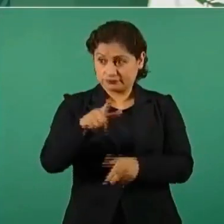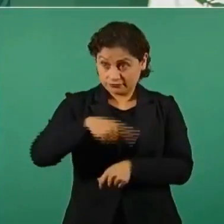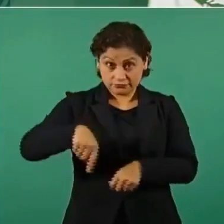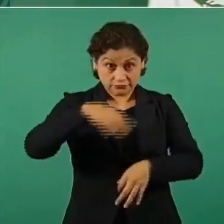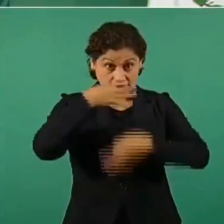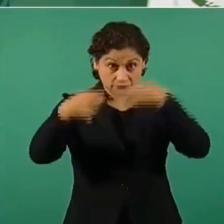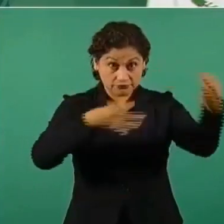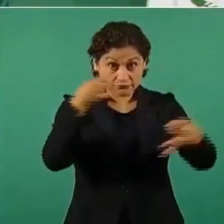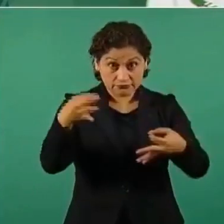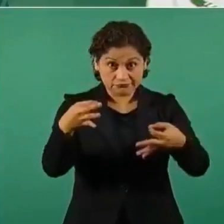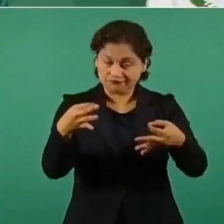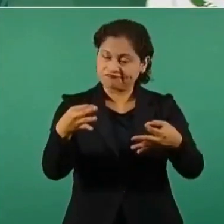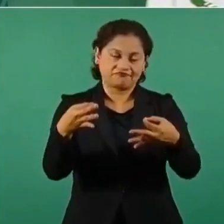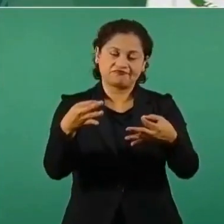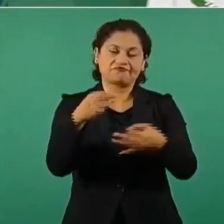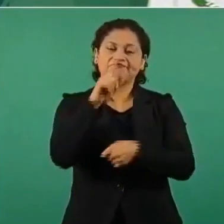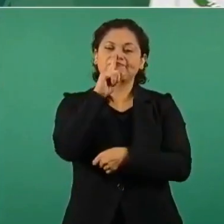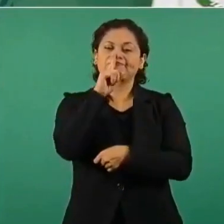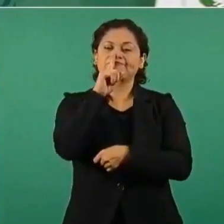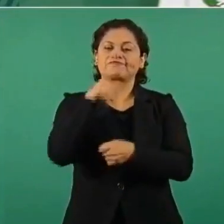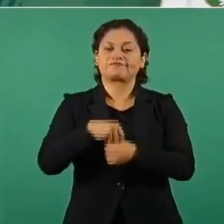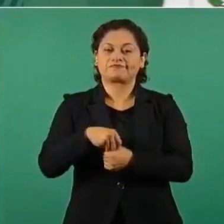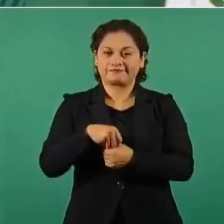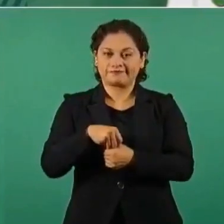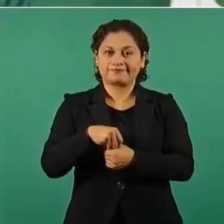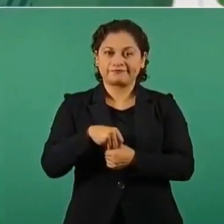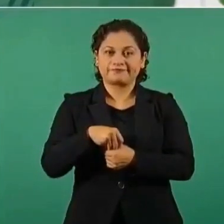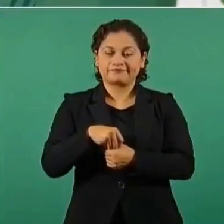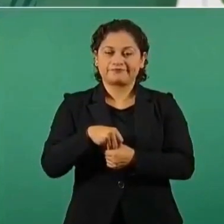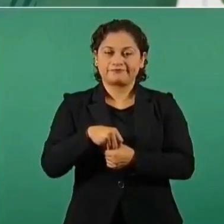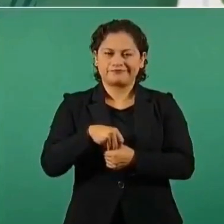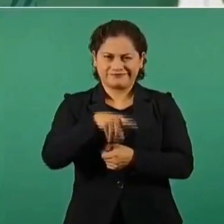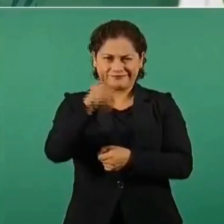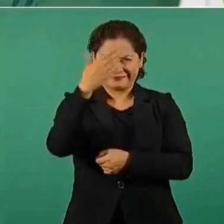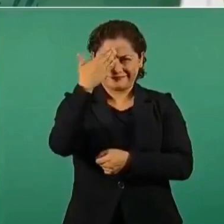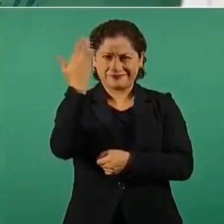de que se quería enfrentar la